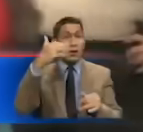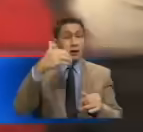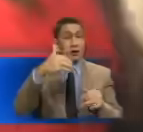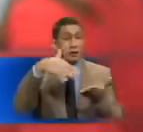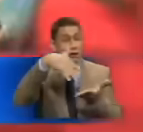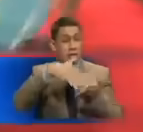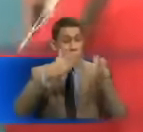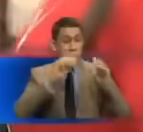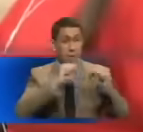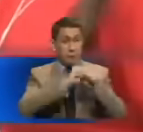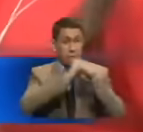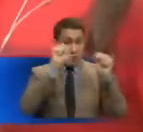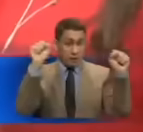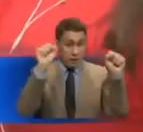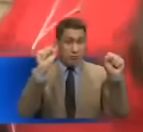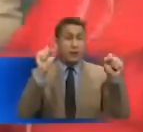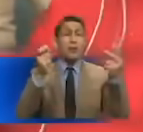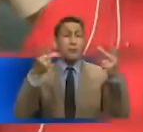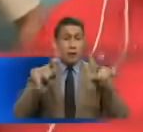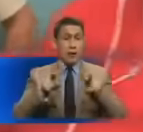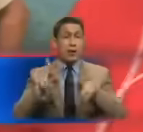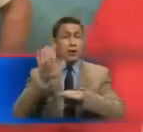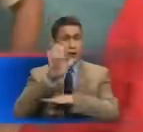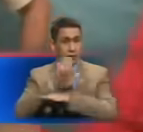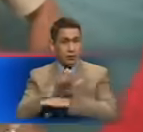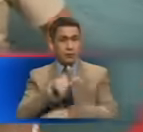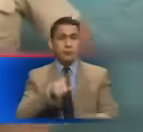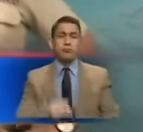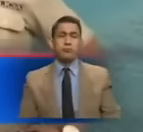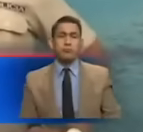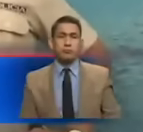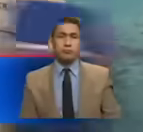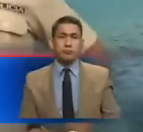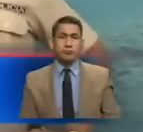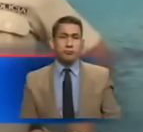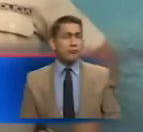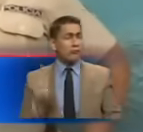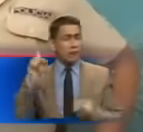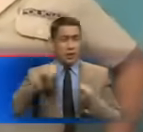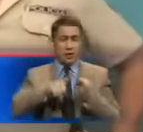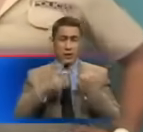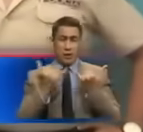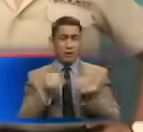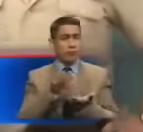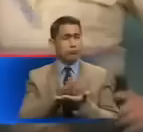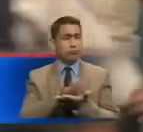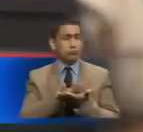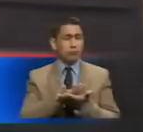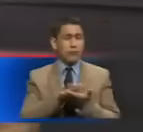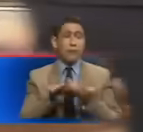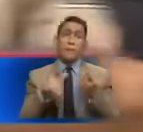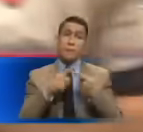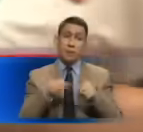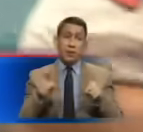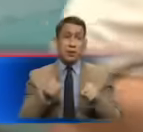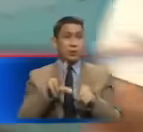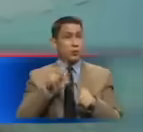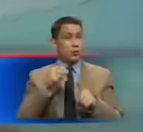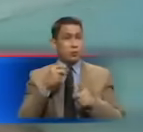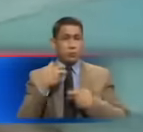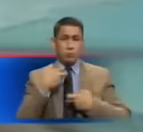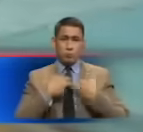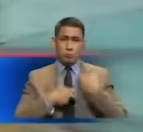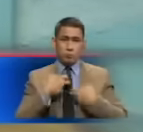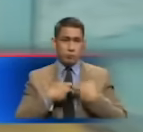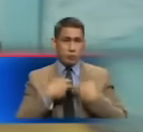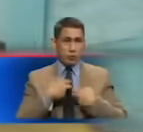más o menos, alguna novedad ha existido hasta el momento? Hasta el momento ninguna novedad, sin novedad. ¿Cómo como ustedes pueden escuchar, hasta el momento no existe ninguna novedad,